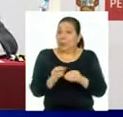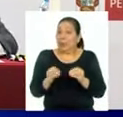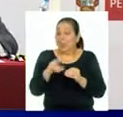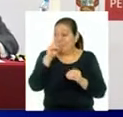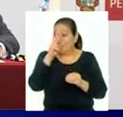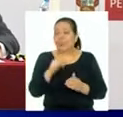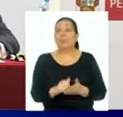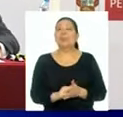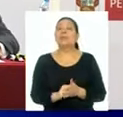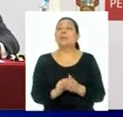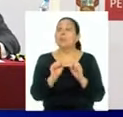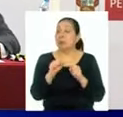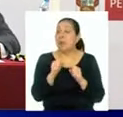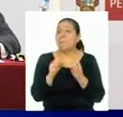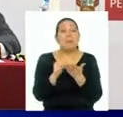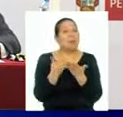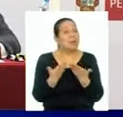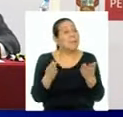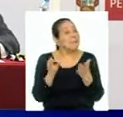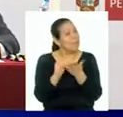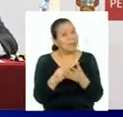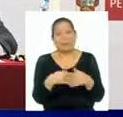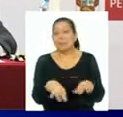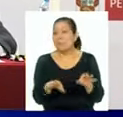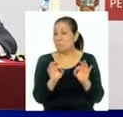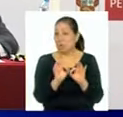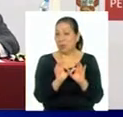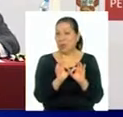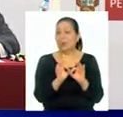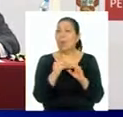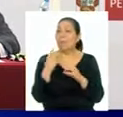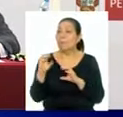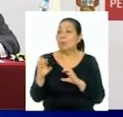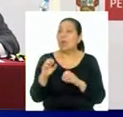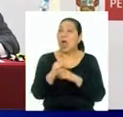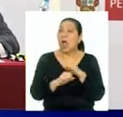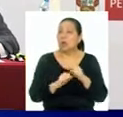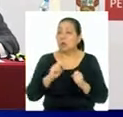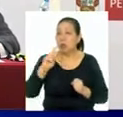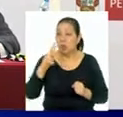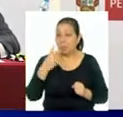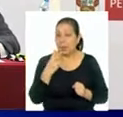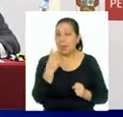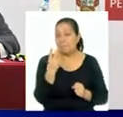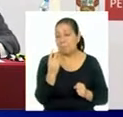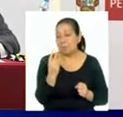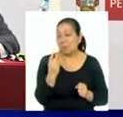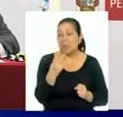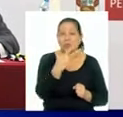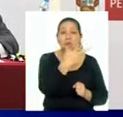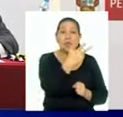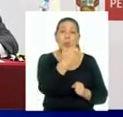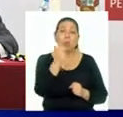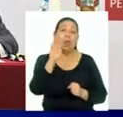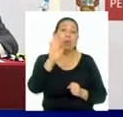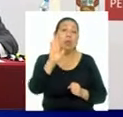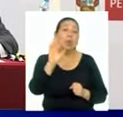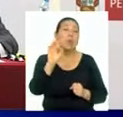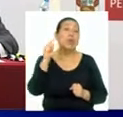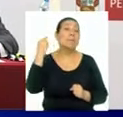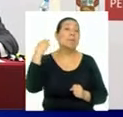Perú. Se ha priorizado para ser ejecutados en 2021 un presupuesto de